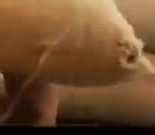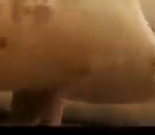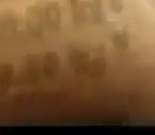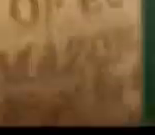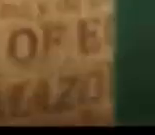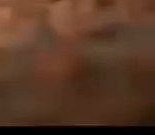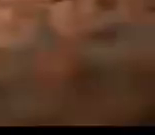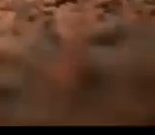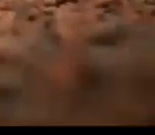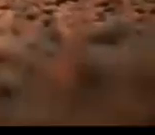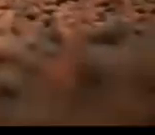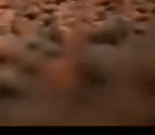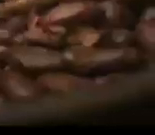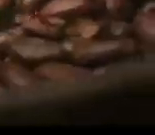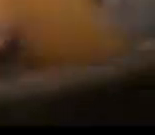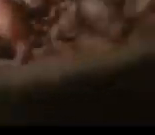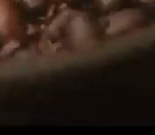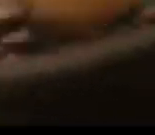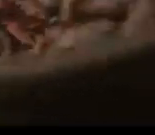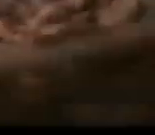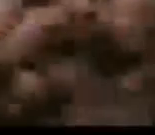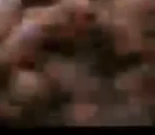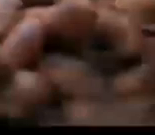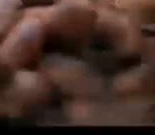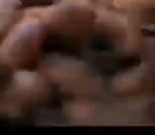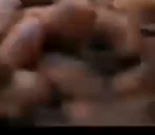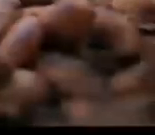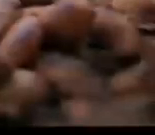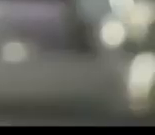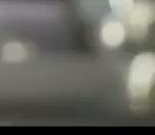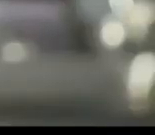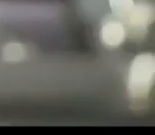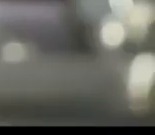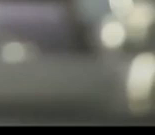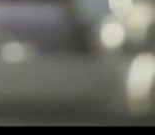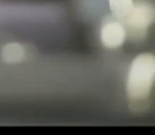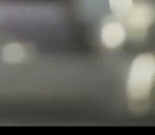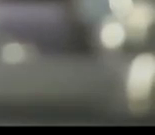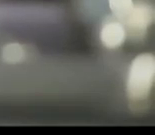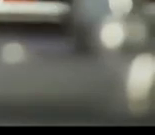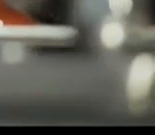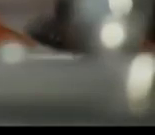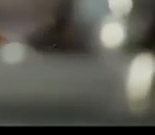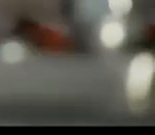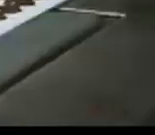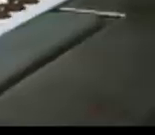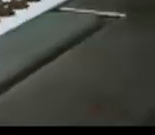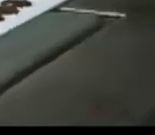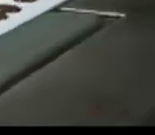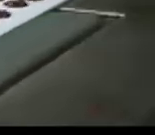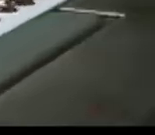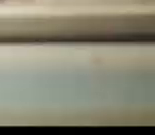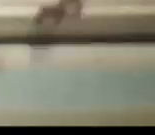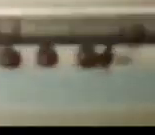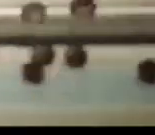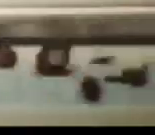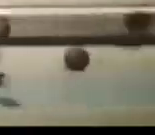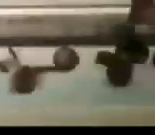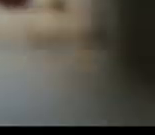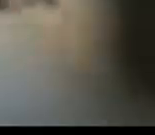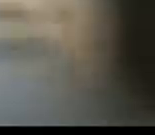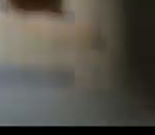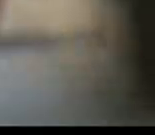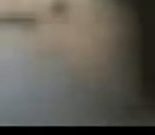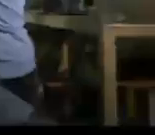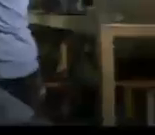vamos a contar las historias detrás de la pepa de oro. El gran cacao nos enseña por qué el cacao arriba es el mejor del mundo